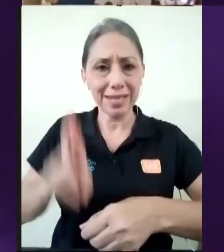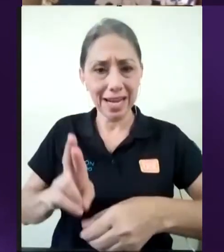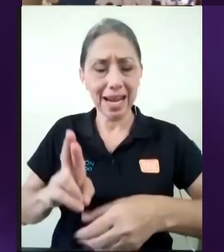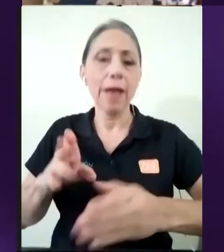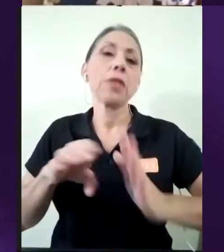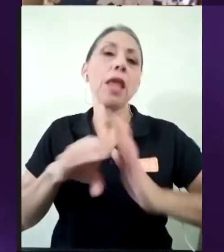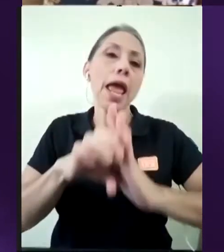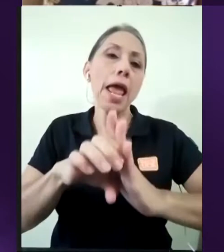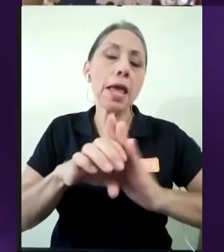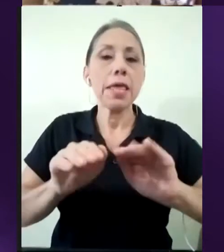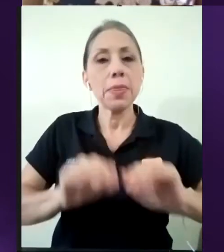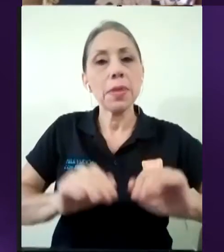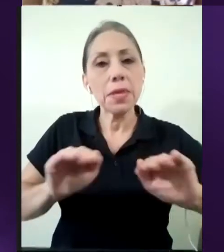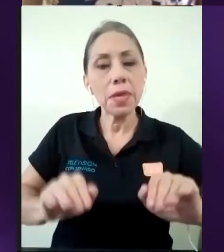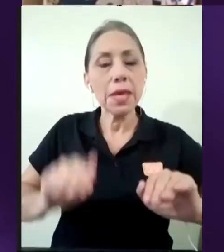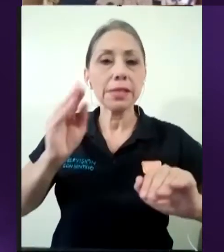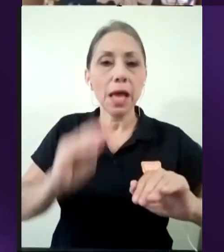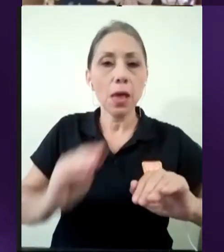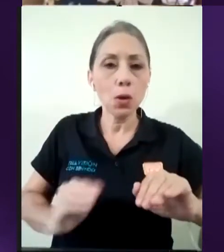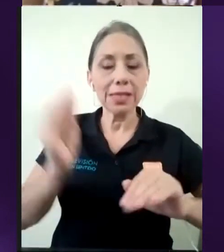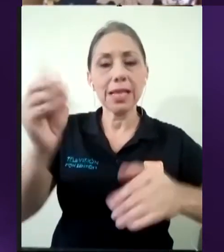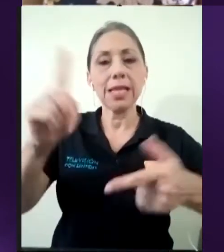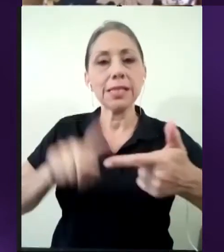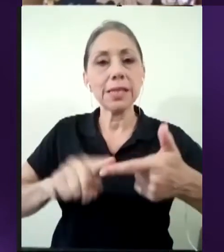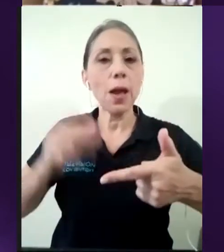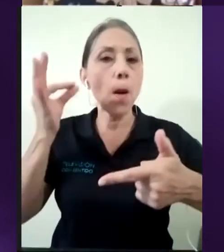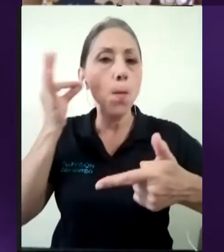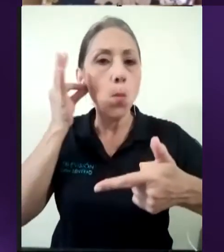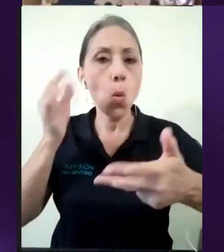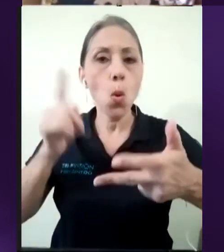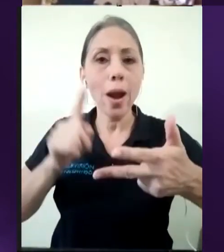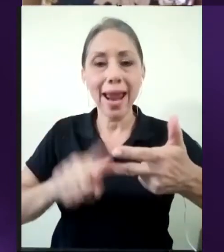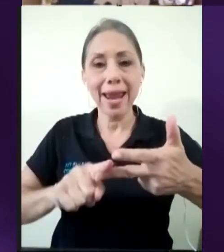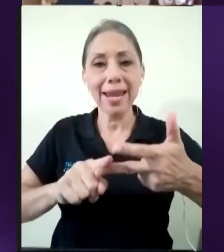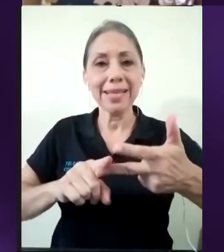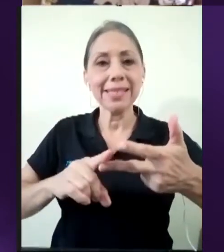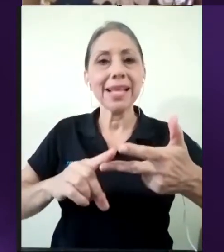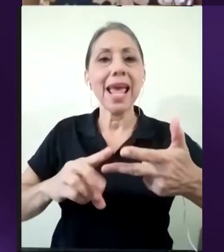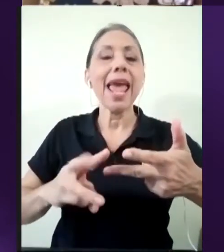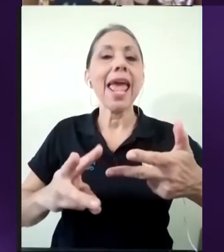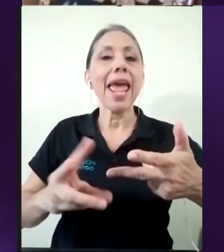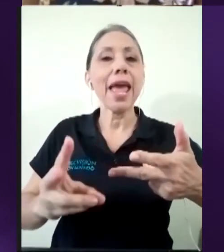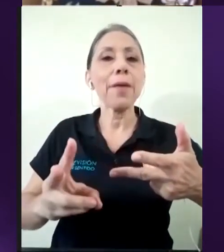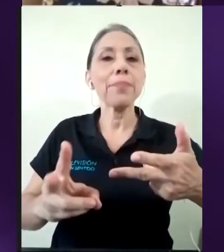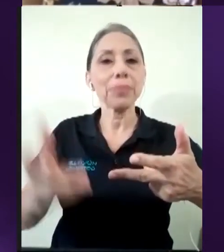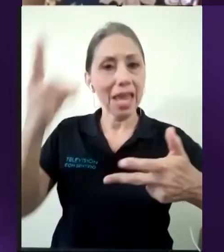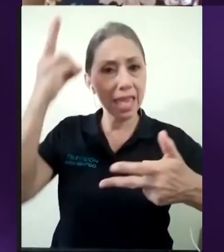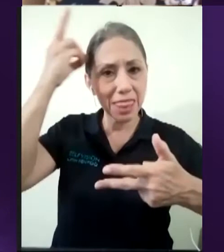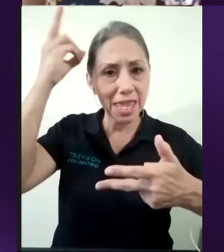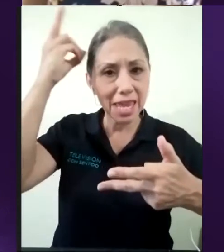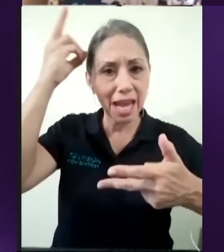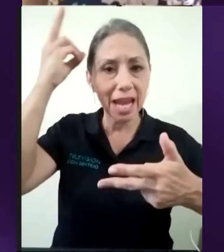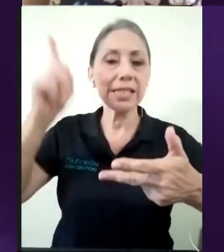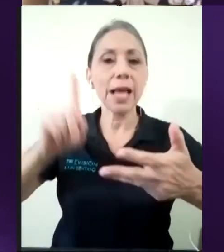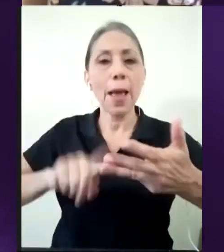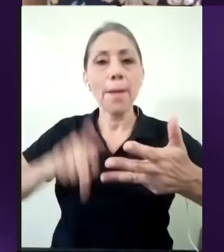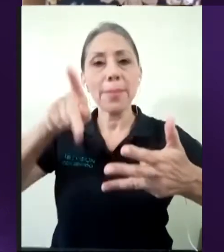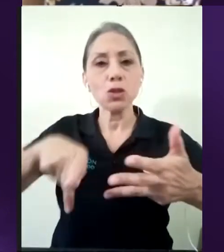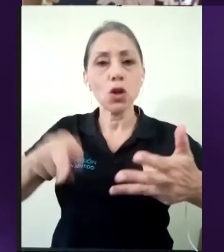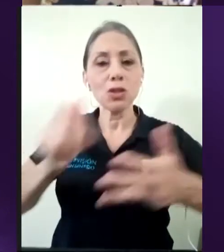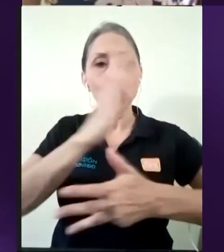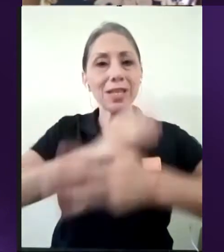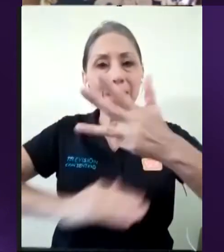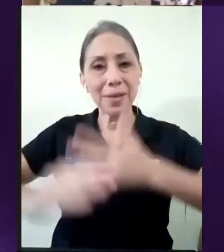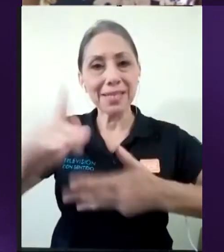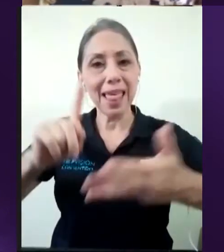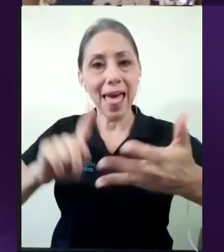adolescencia, mujeres, población indígena, personas con discapacidad, personas adultas mayores. En esa